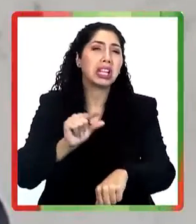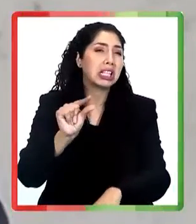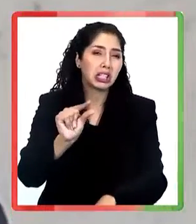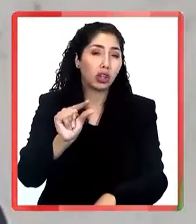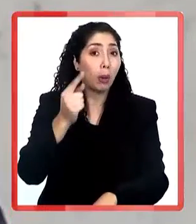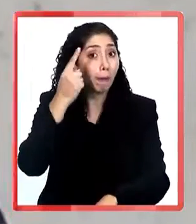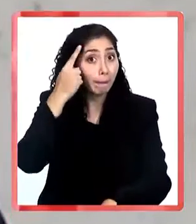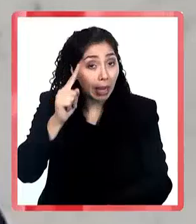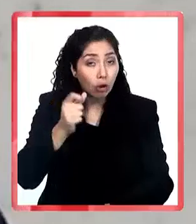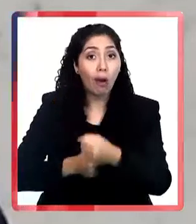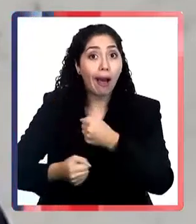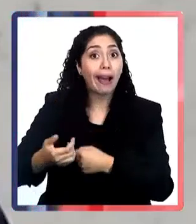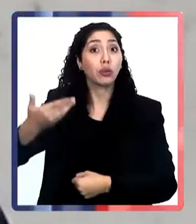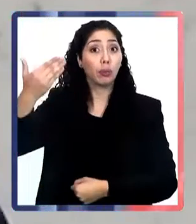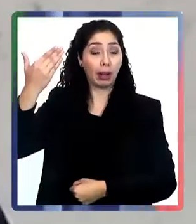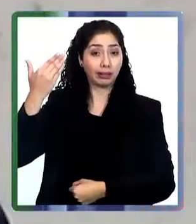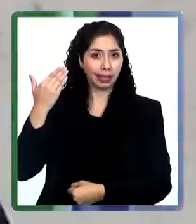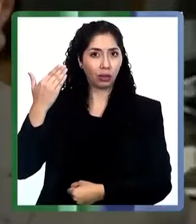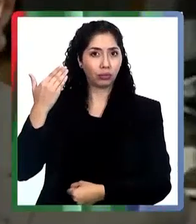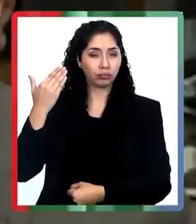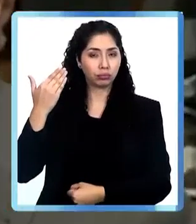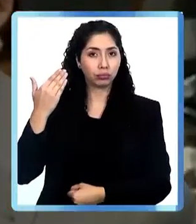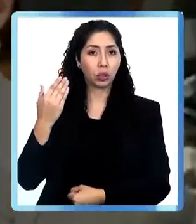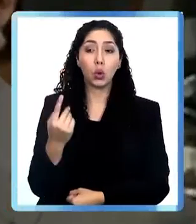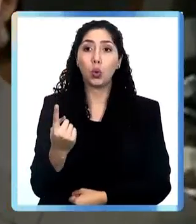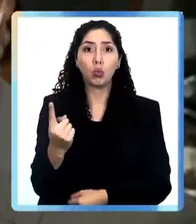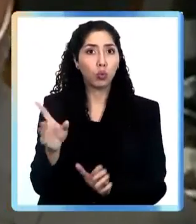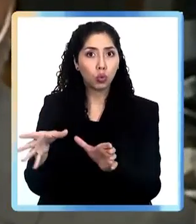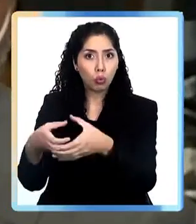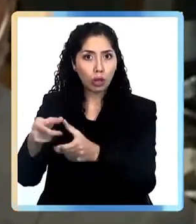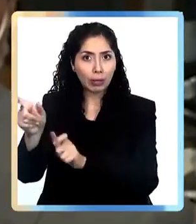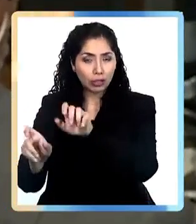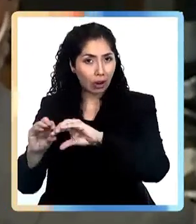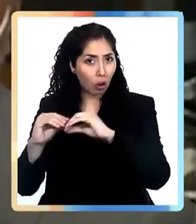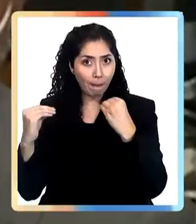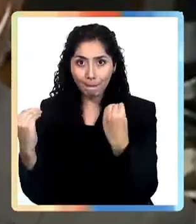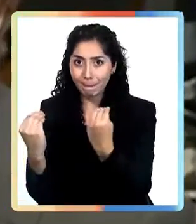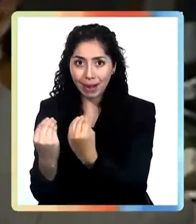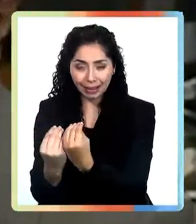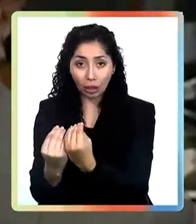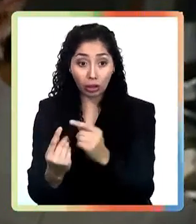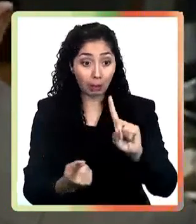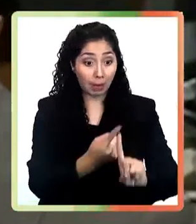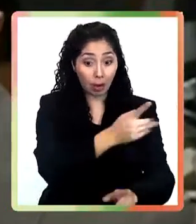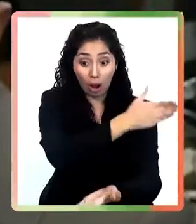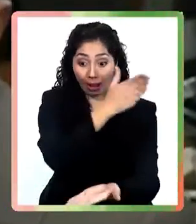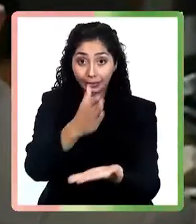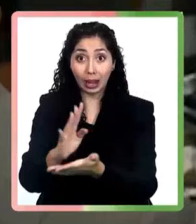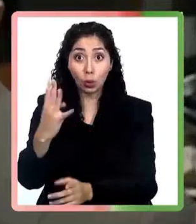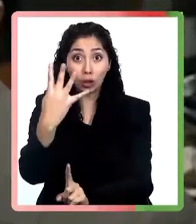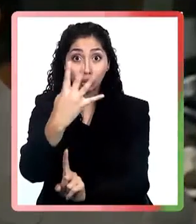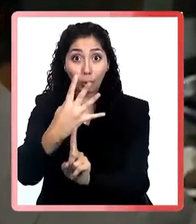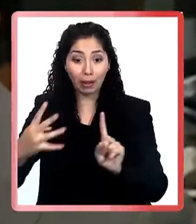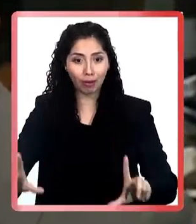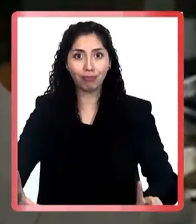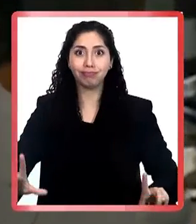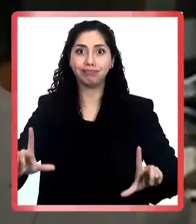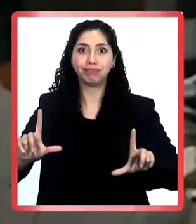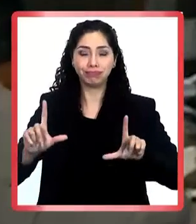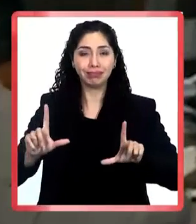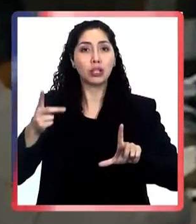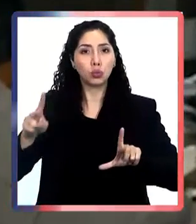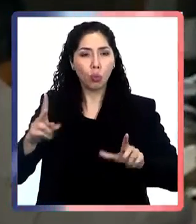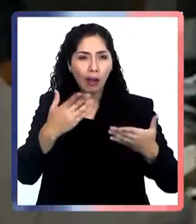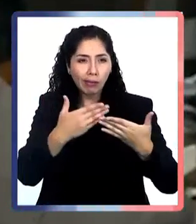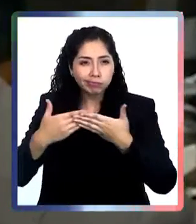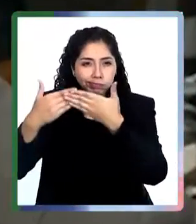pero el año pasado regresó una generación completa desde el primero a cuarto medio que cursó